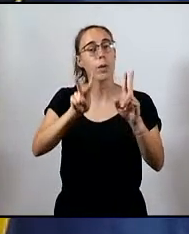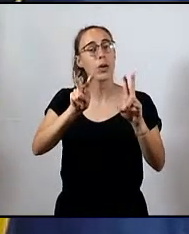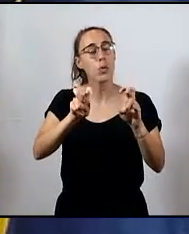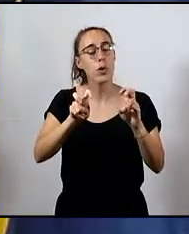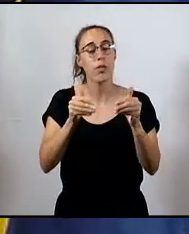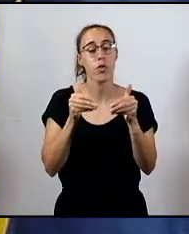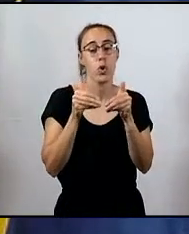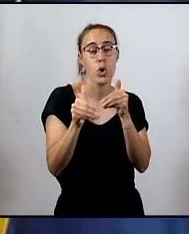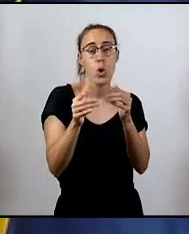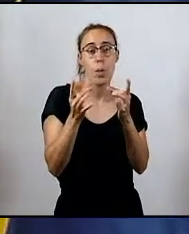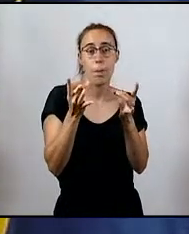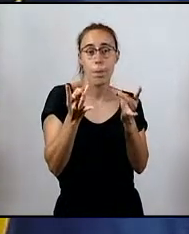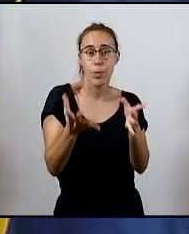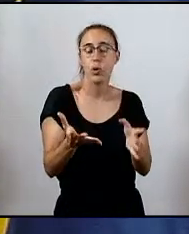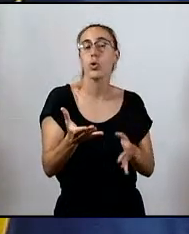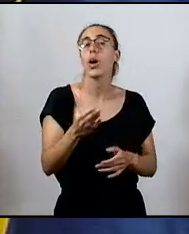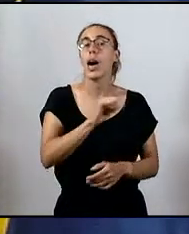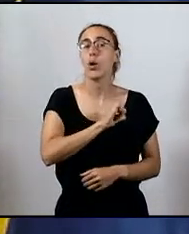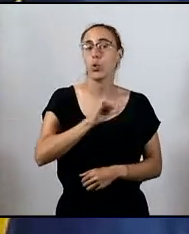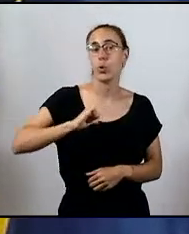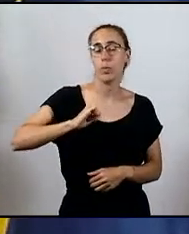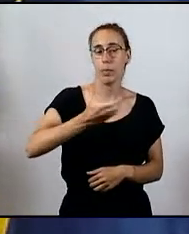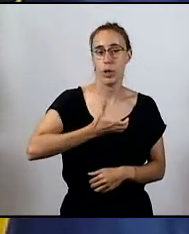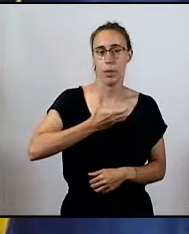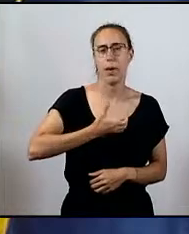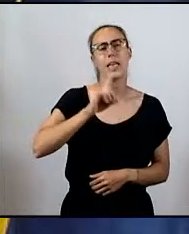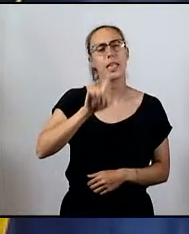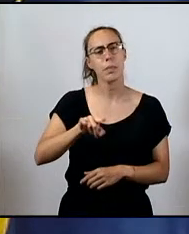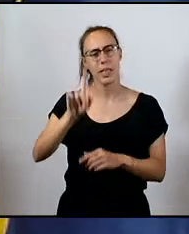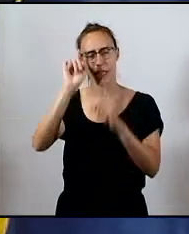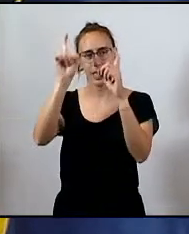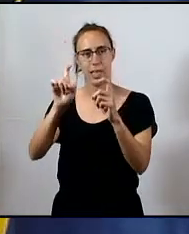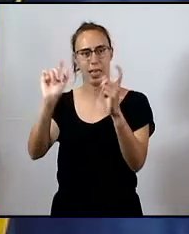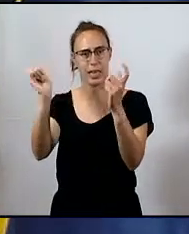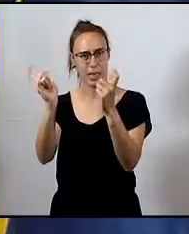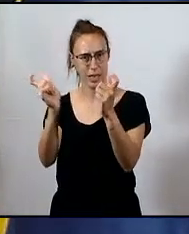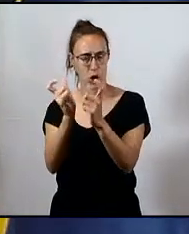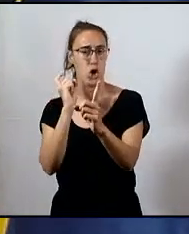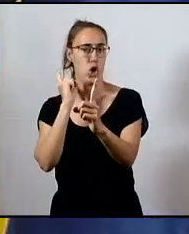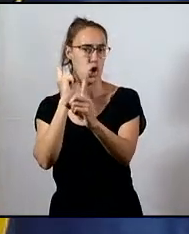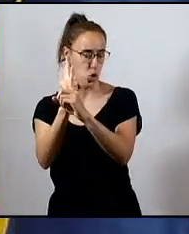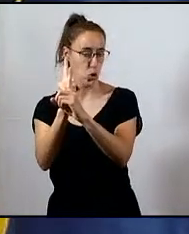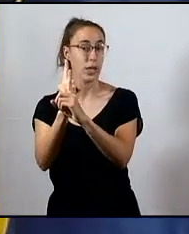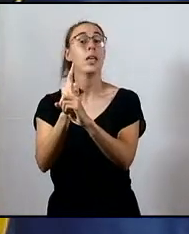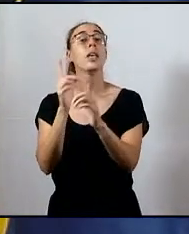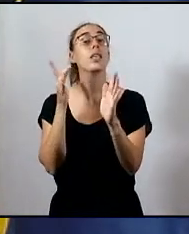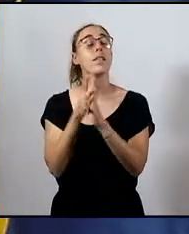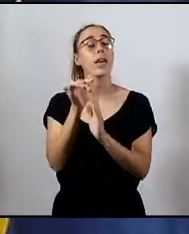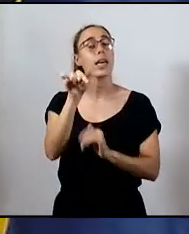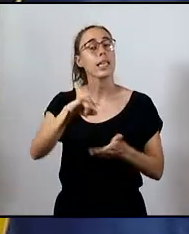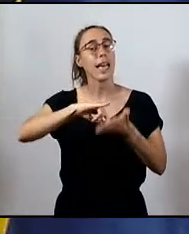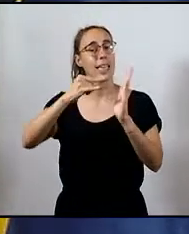la autonomía municipal y a la lucha contra la despoblación. Esperamos que este anteproyecto